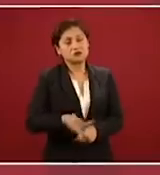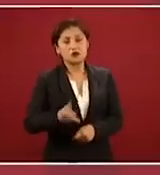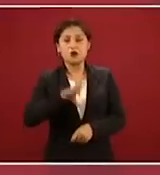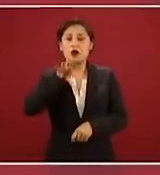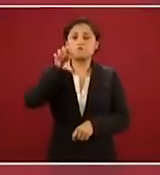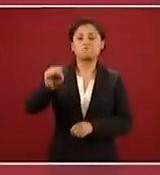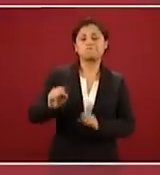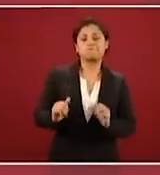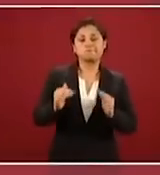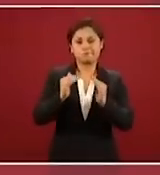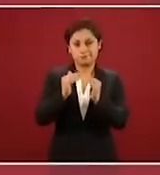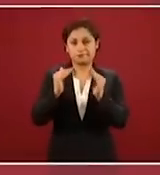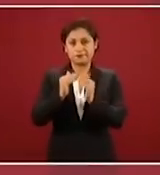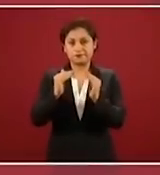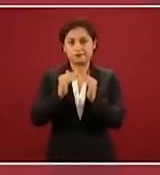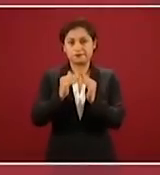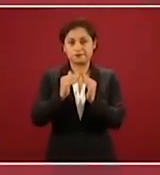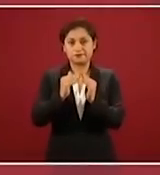que el subsidio